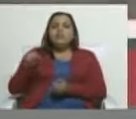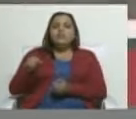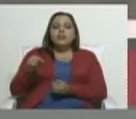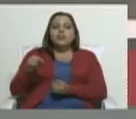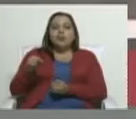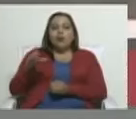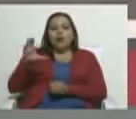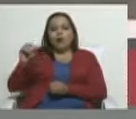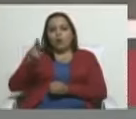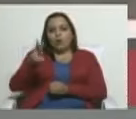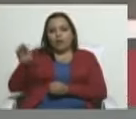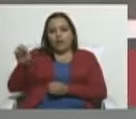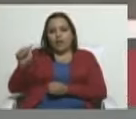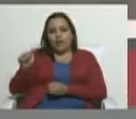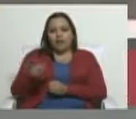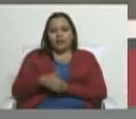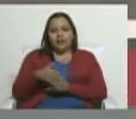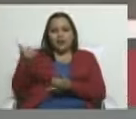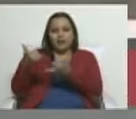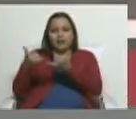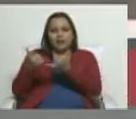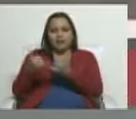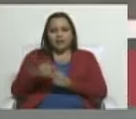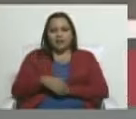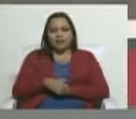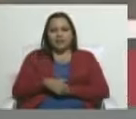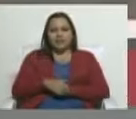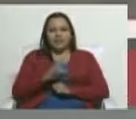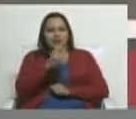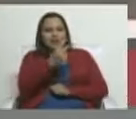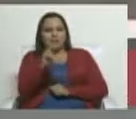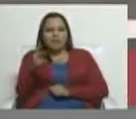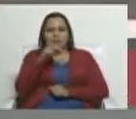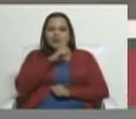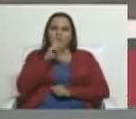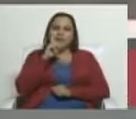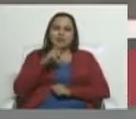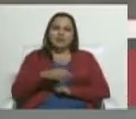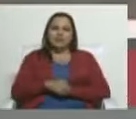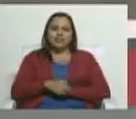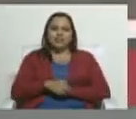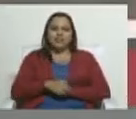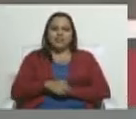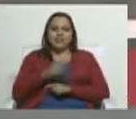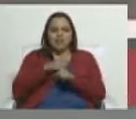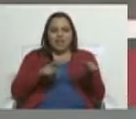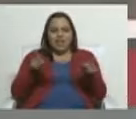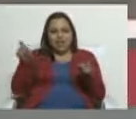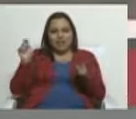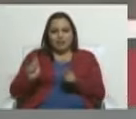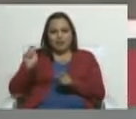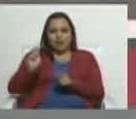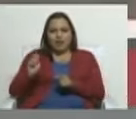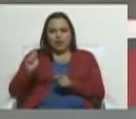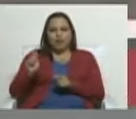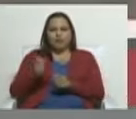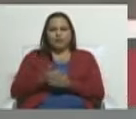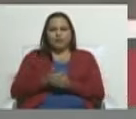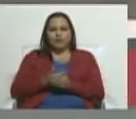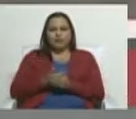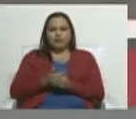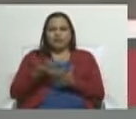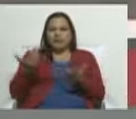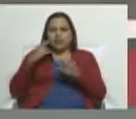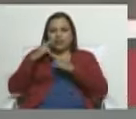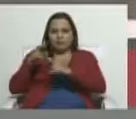Correa, ¿qué le responde usted? Le cambié el nombre, estoy cambiando a todo el mundo en los programas. Pero al diputado de la oposición, al diputado Correa, ¿qué le responde usted, diputado